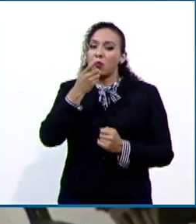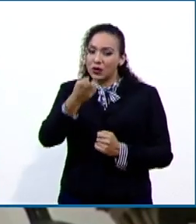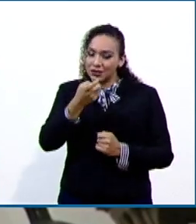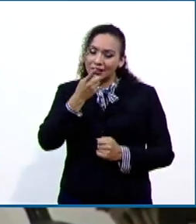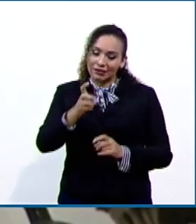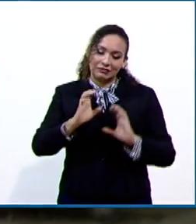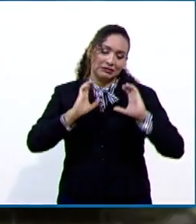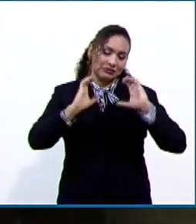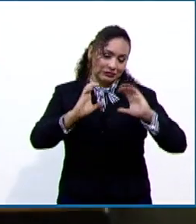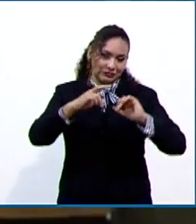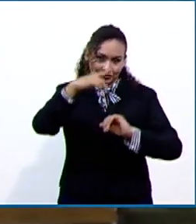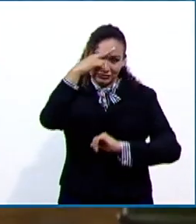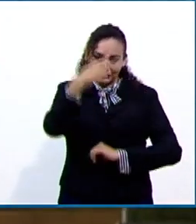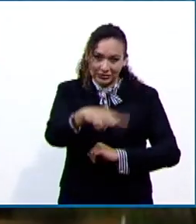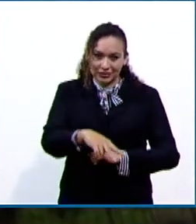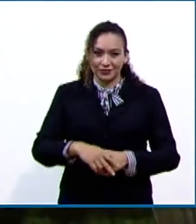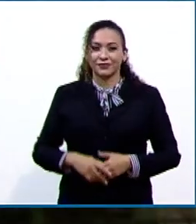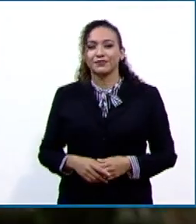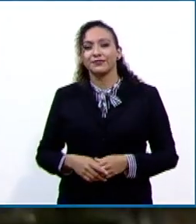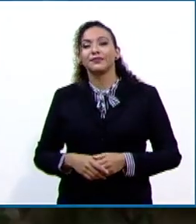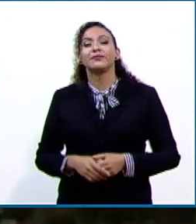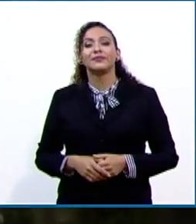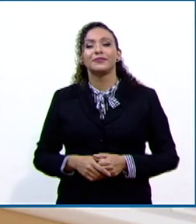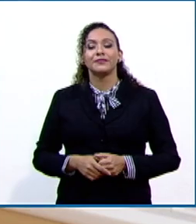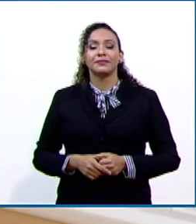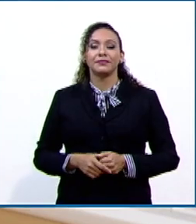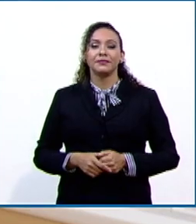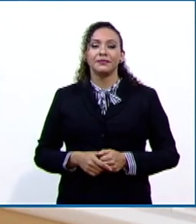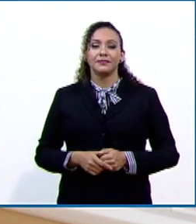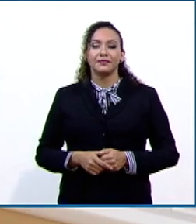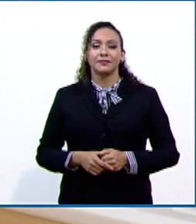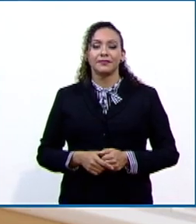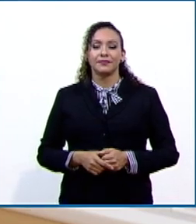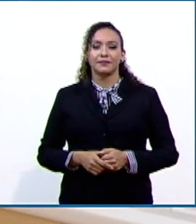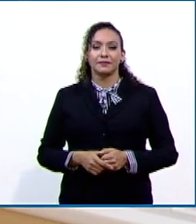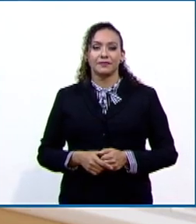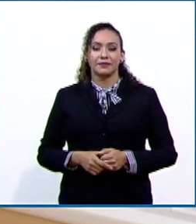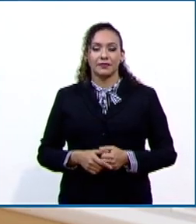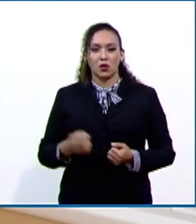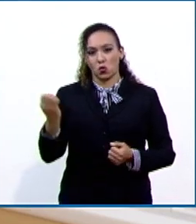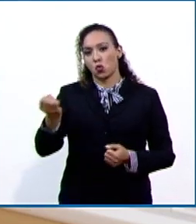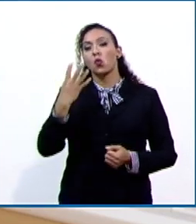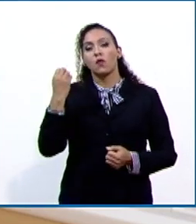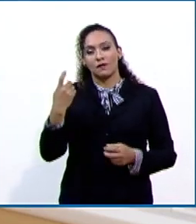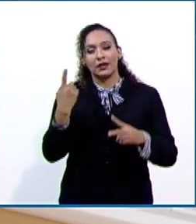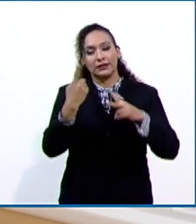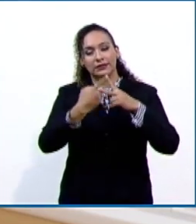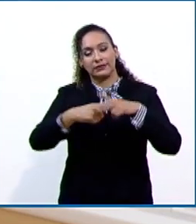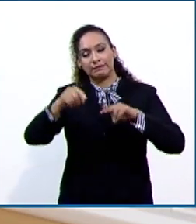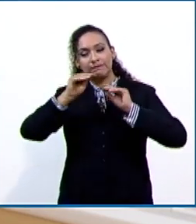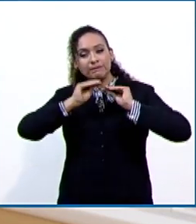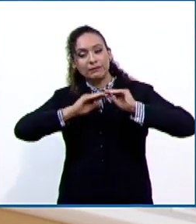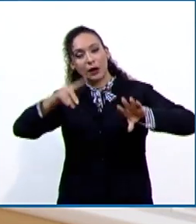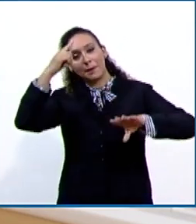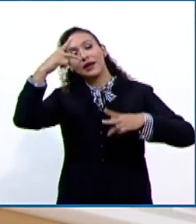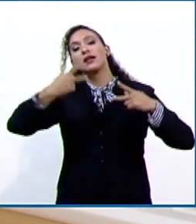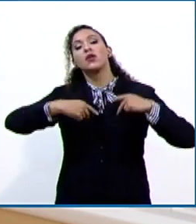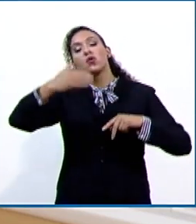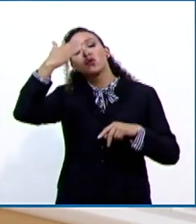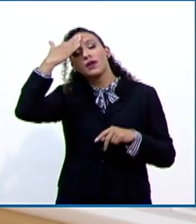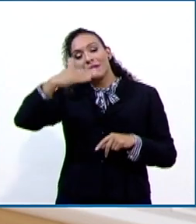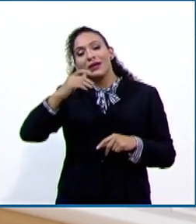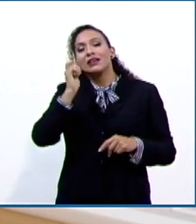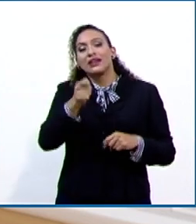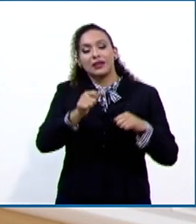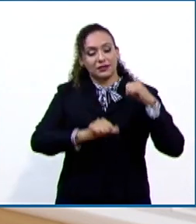García para el canal del Poder Judicial de la Federación. Al iniciar las conferencias para informar al pueblo de México sobre la labor del